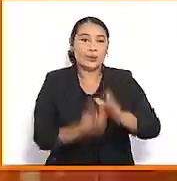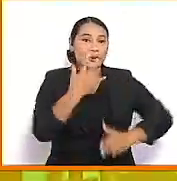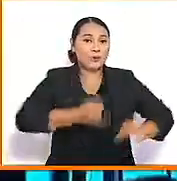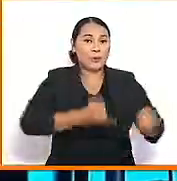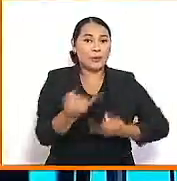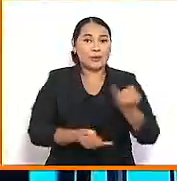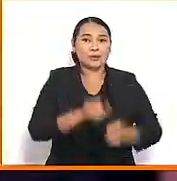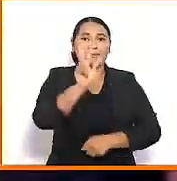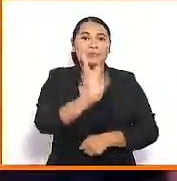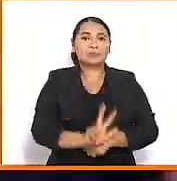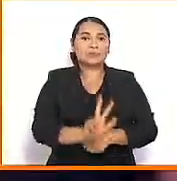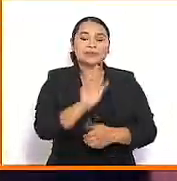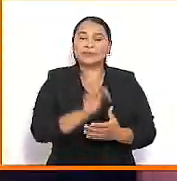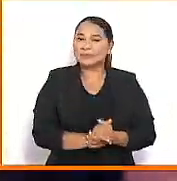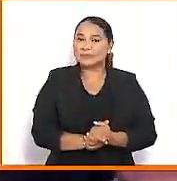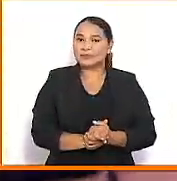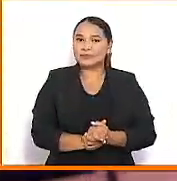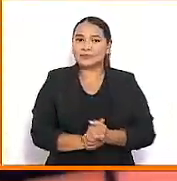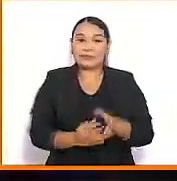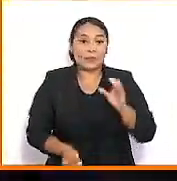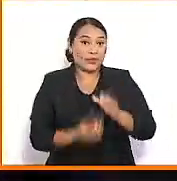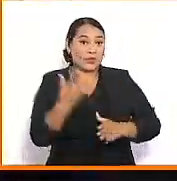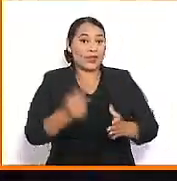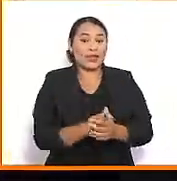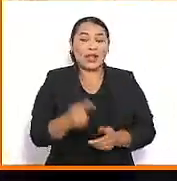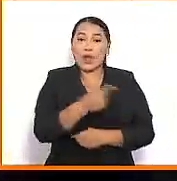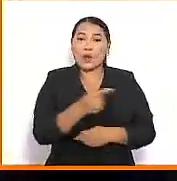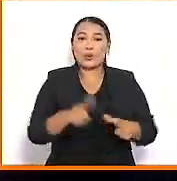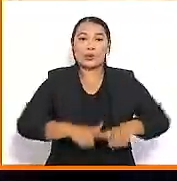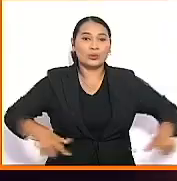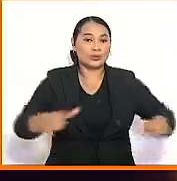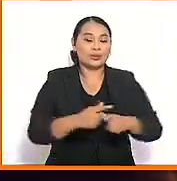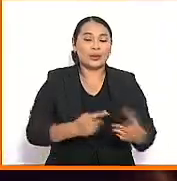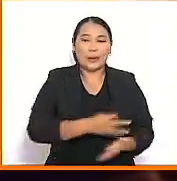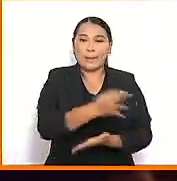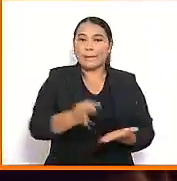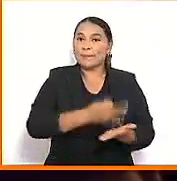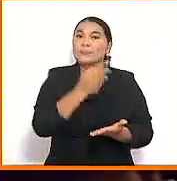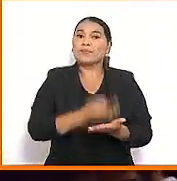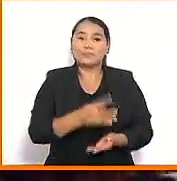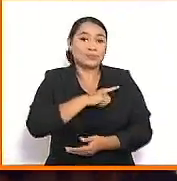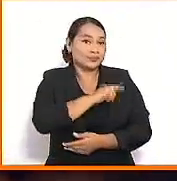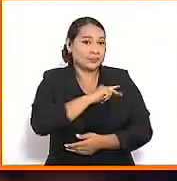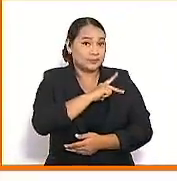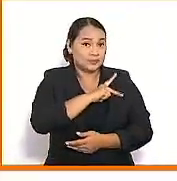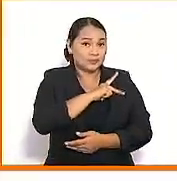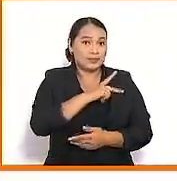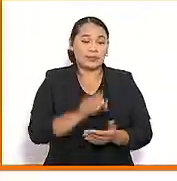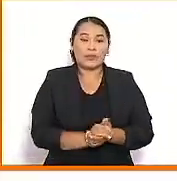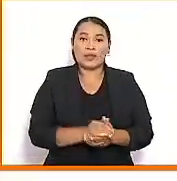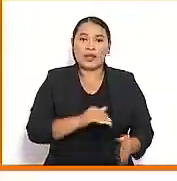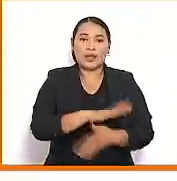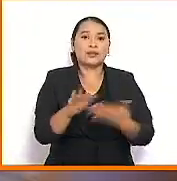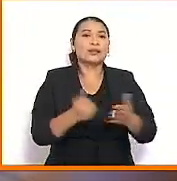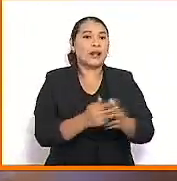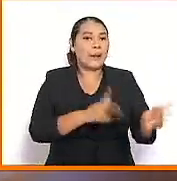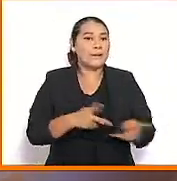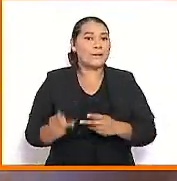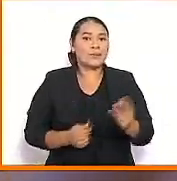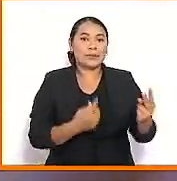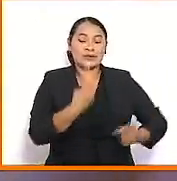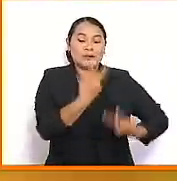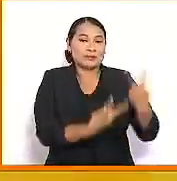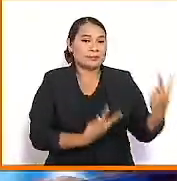3. Nuestros eventos de lanzamiento se llevaron a cabo en Tegucigalpa y San Pedro Sula, donde recibimos a todos con una